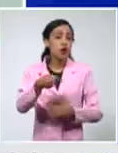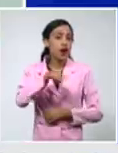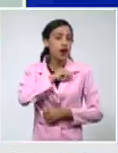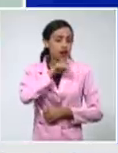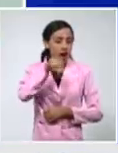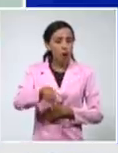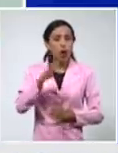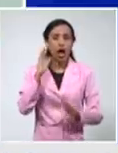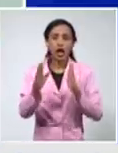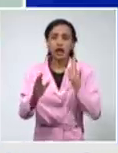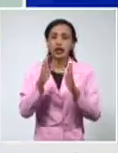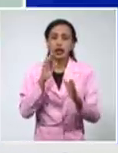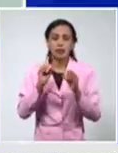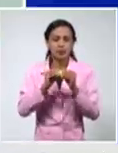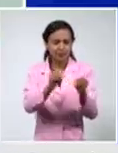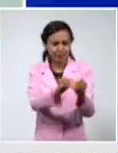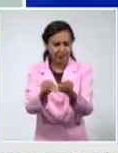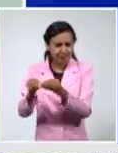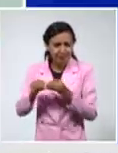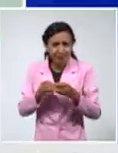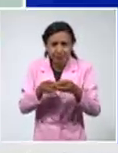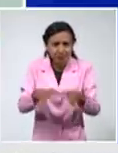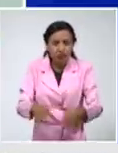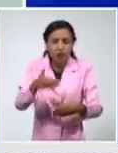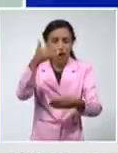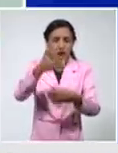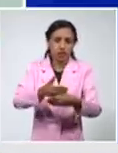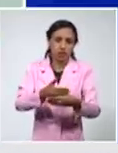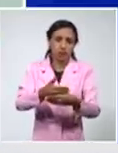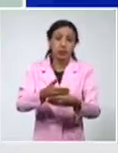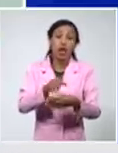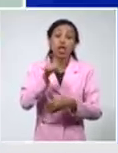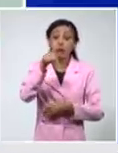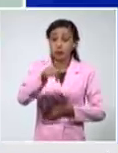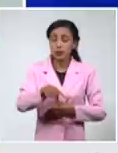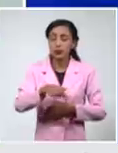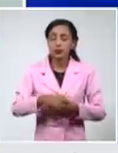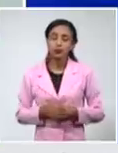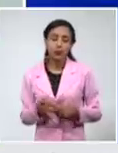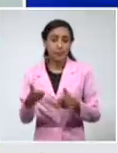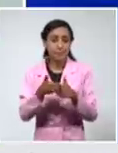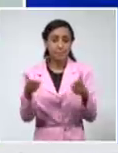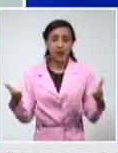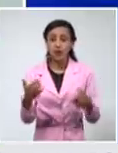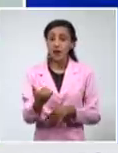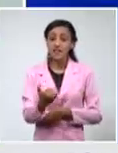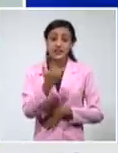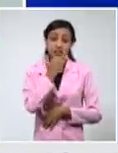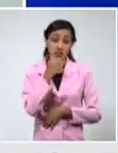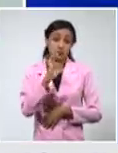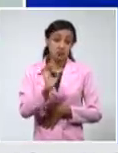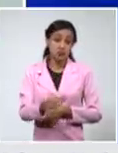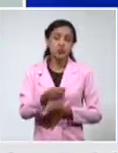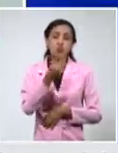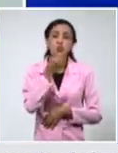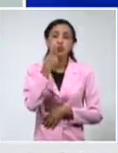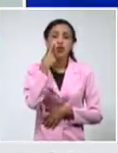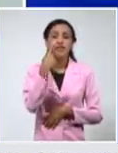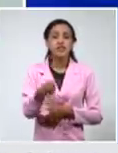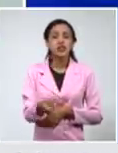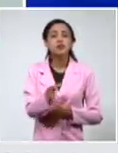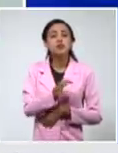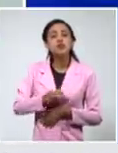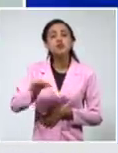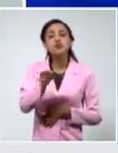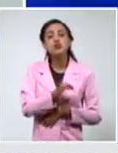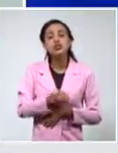de transmisión autóctona limitada, y que la mayor afectación, como se puede ver ahí, en el municipio